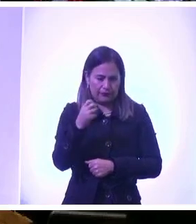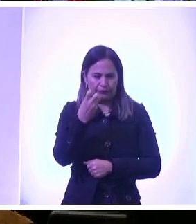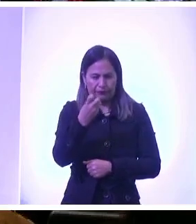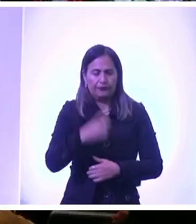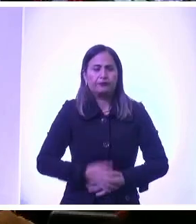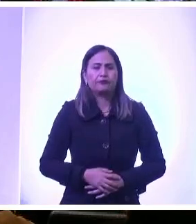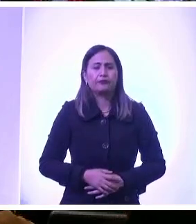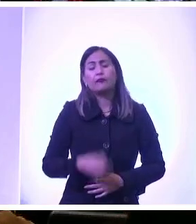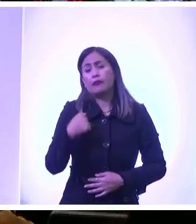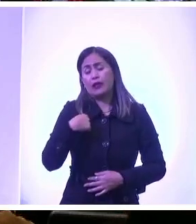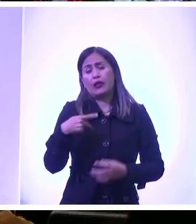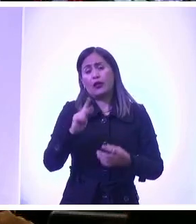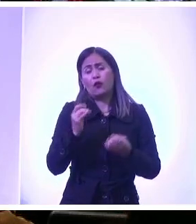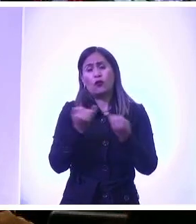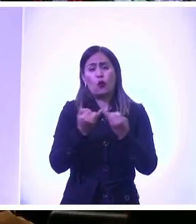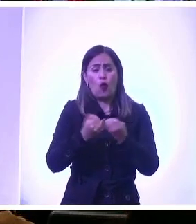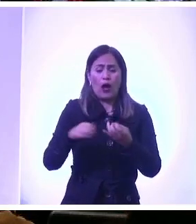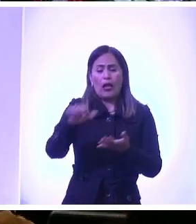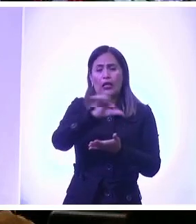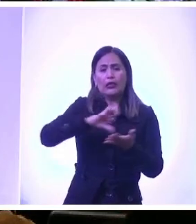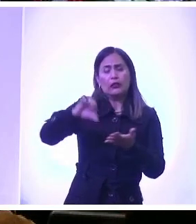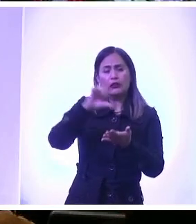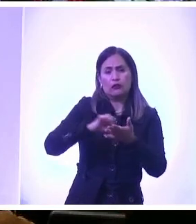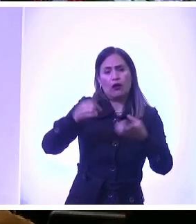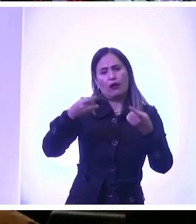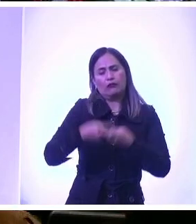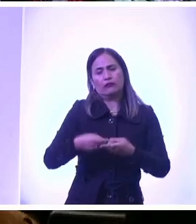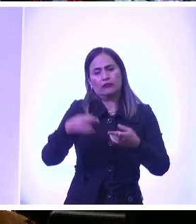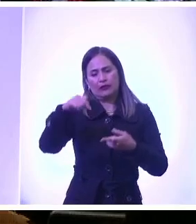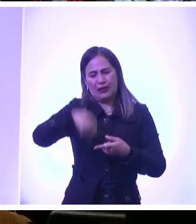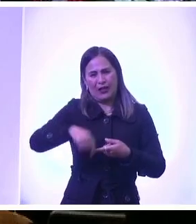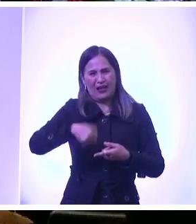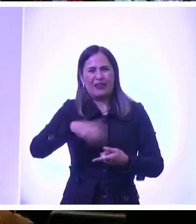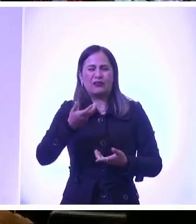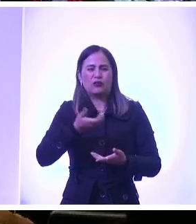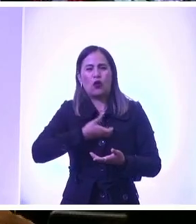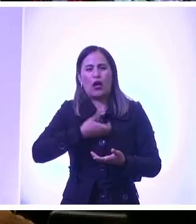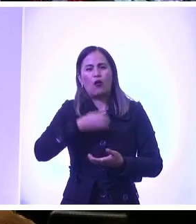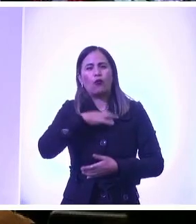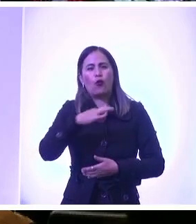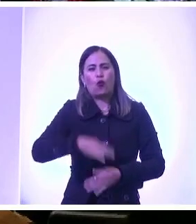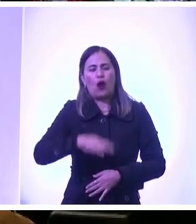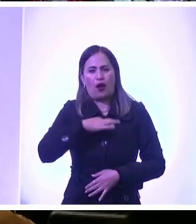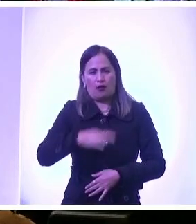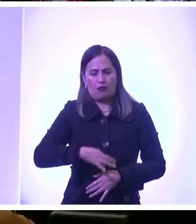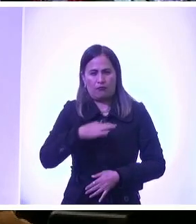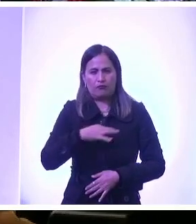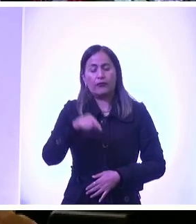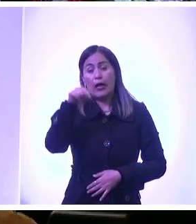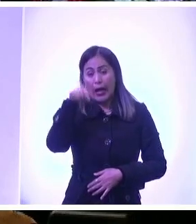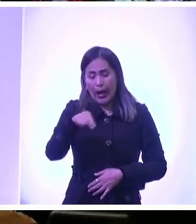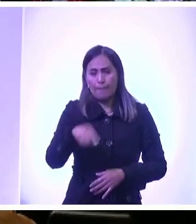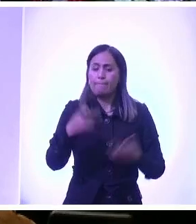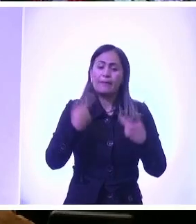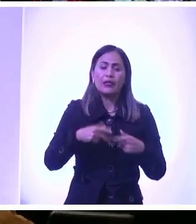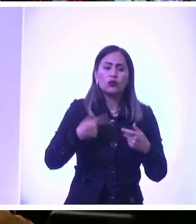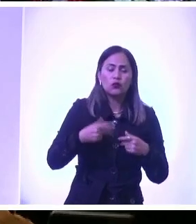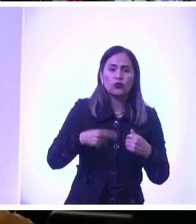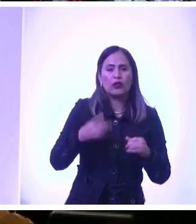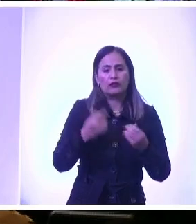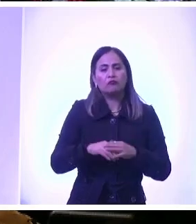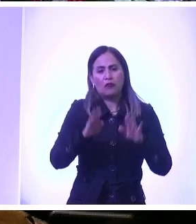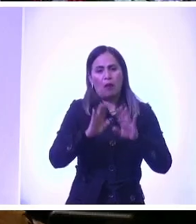el patronato Per centro histórico de Toluca y uno de nuestros grandes problemas es el ambulantaje no Sí o sea estas personas que llegan y tienden su